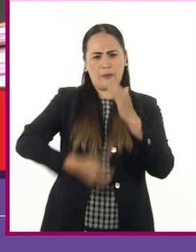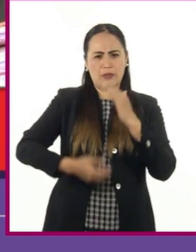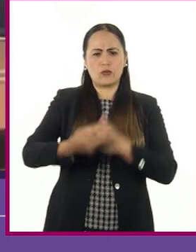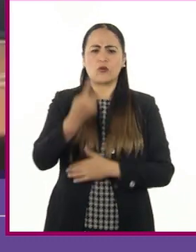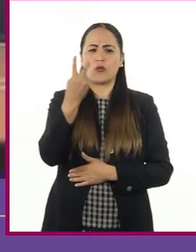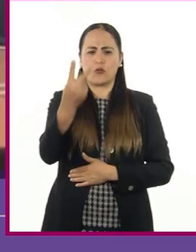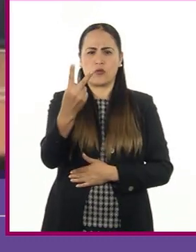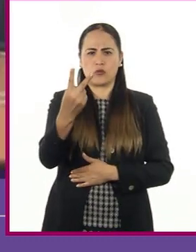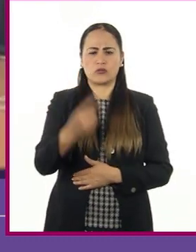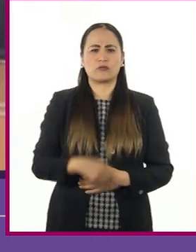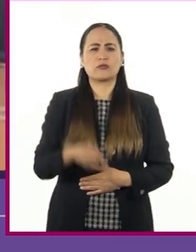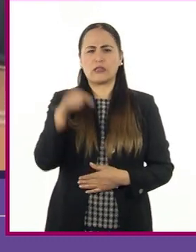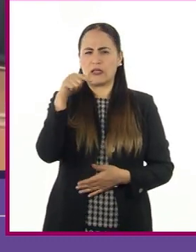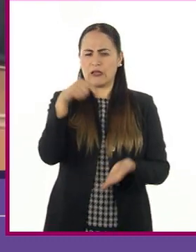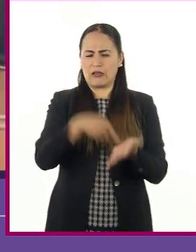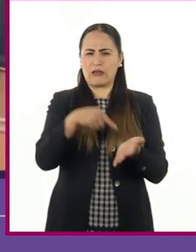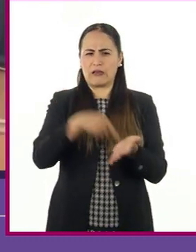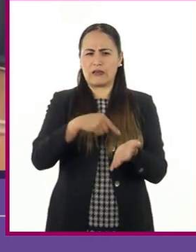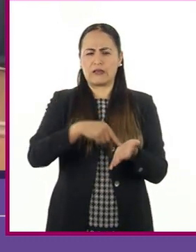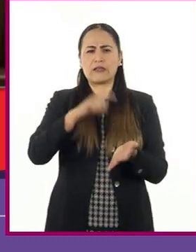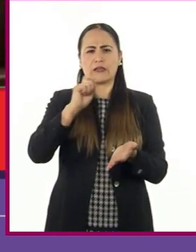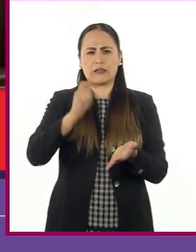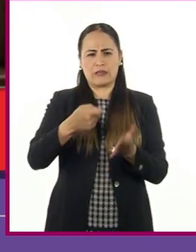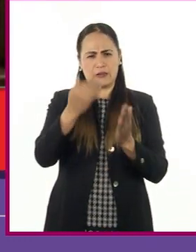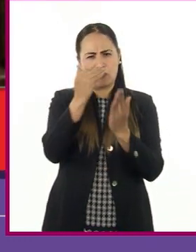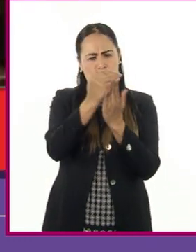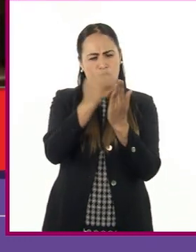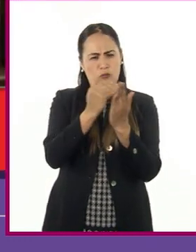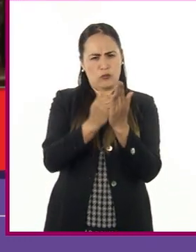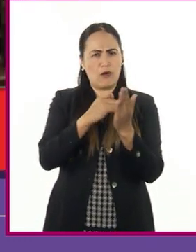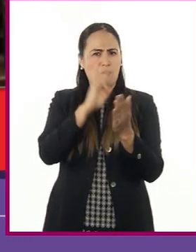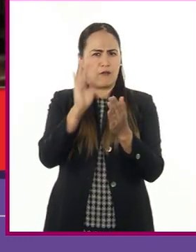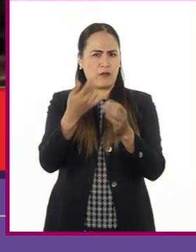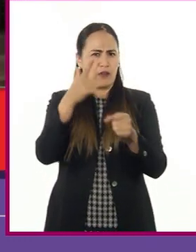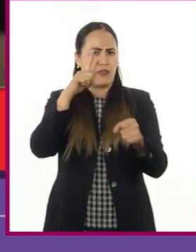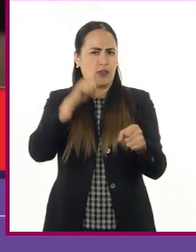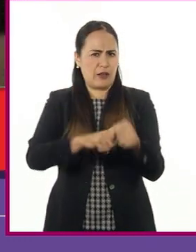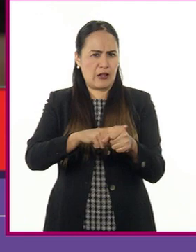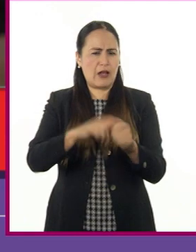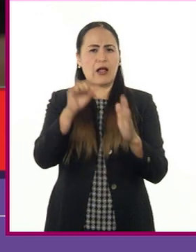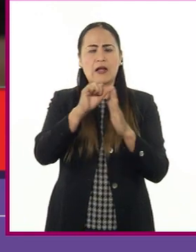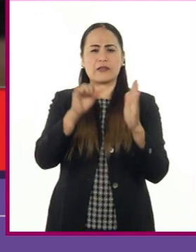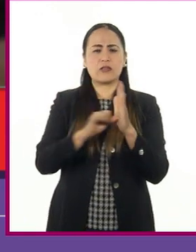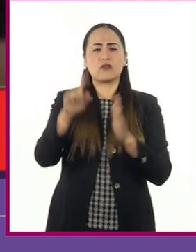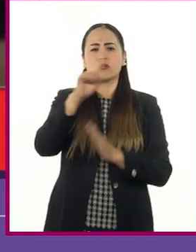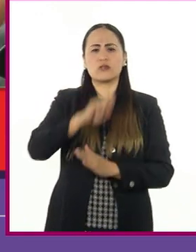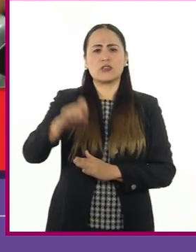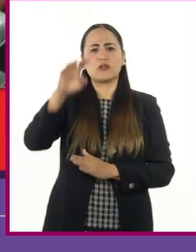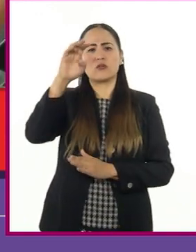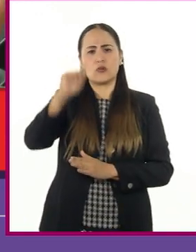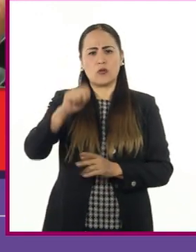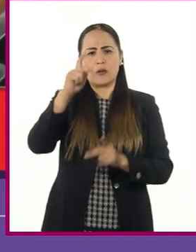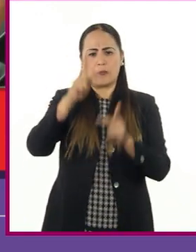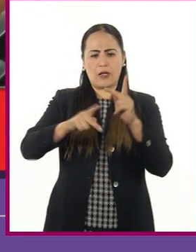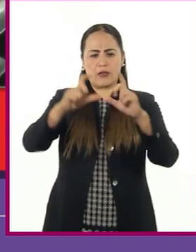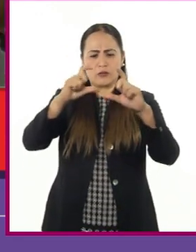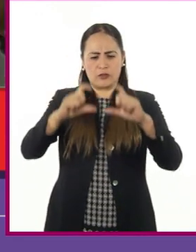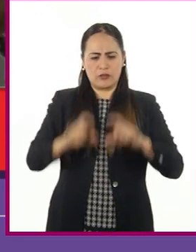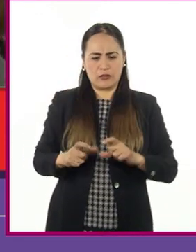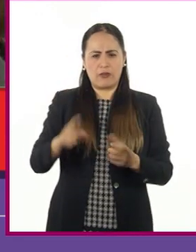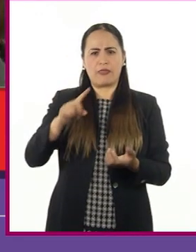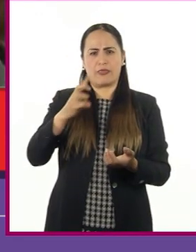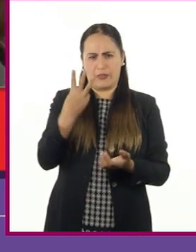de Ética se habla de los principios federales que se encuentran en los artículos 109, fracción 3 de la